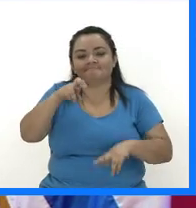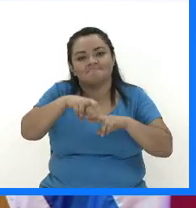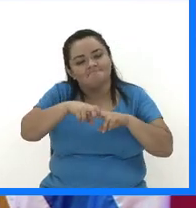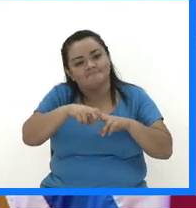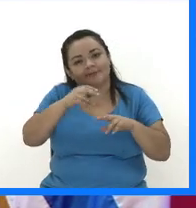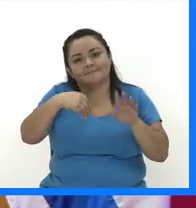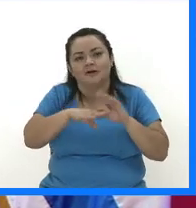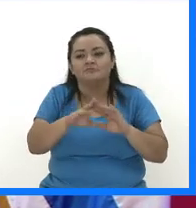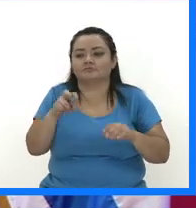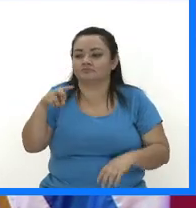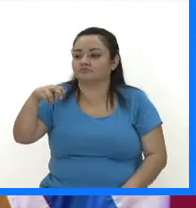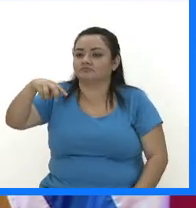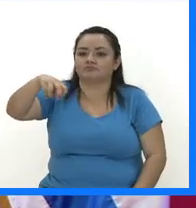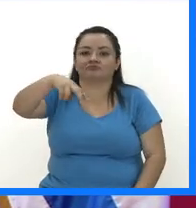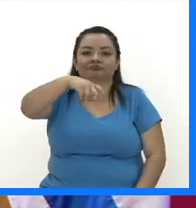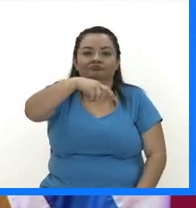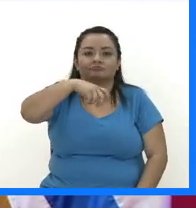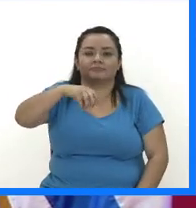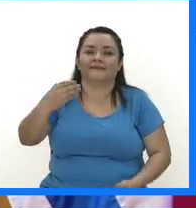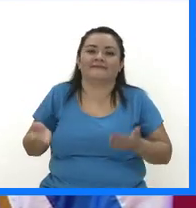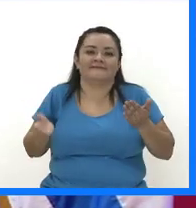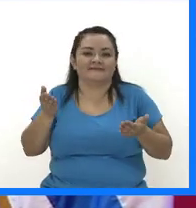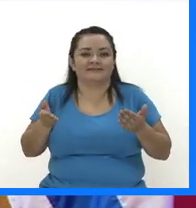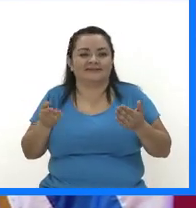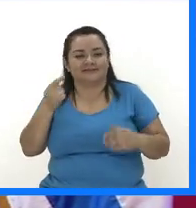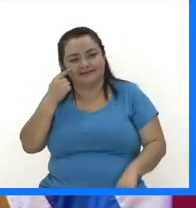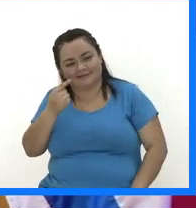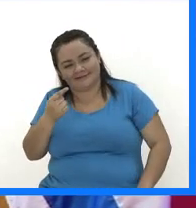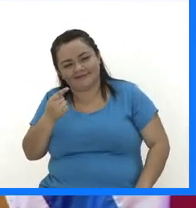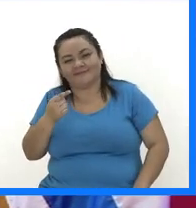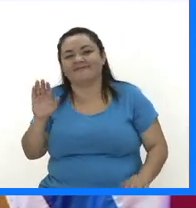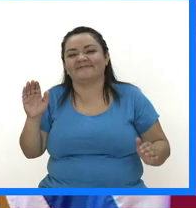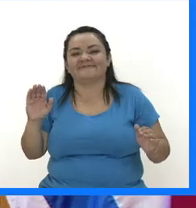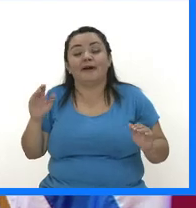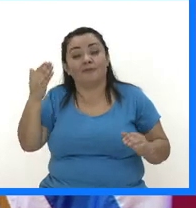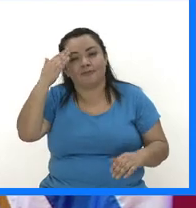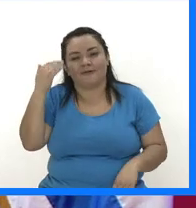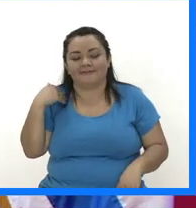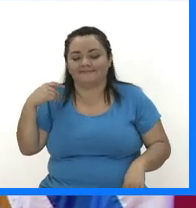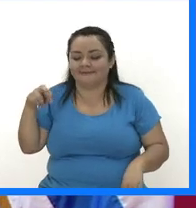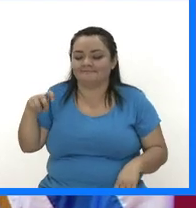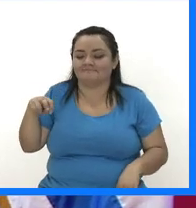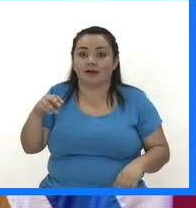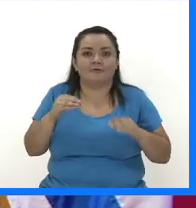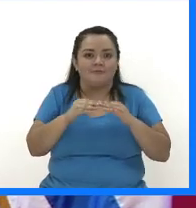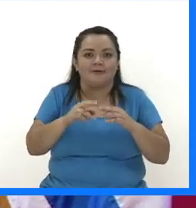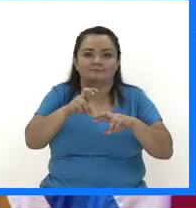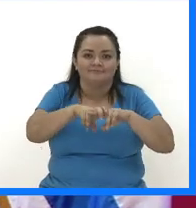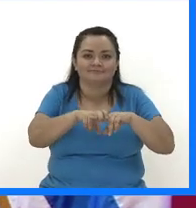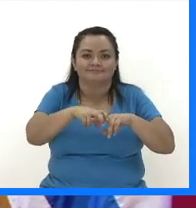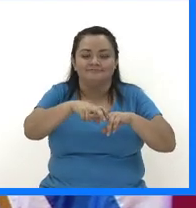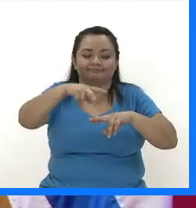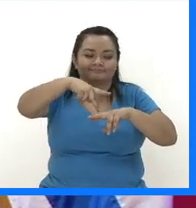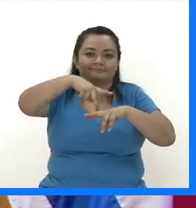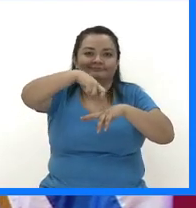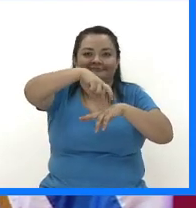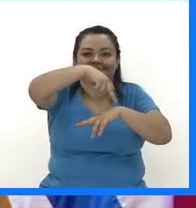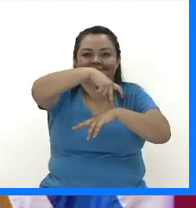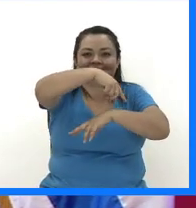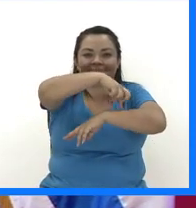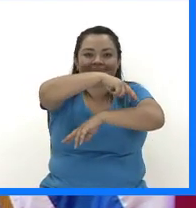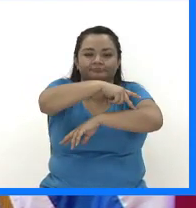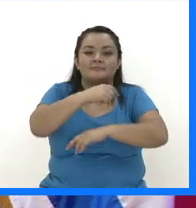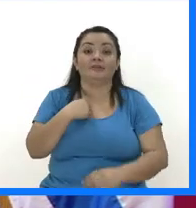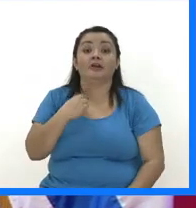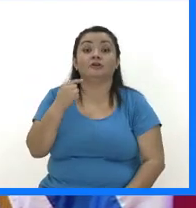que quisiera y andaba caminando veces cuando ve la sener en tacones dice está como que es perico en azulejo vea porque no puede ni siquiera caminar si